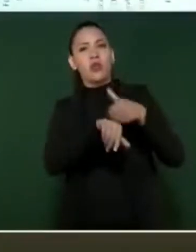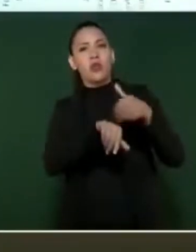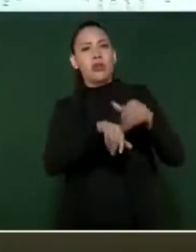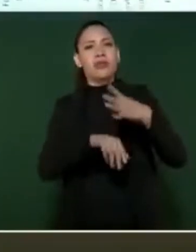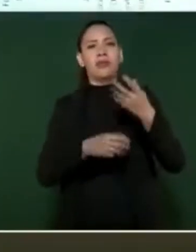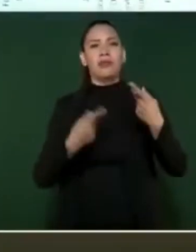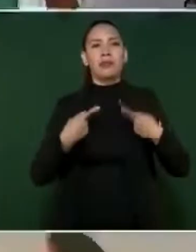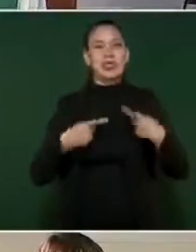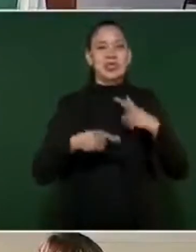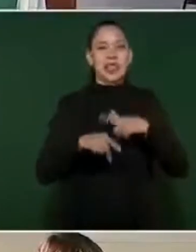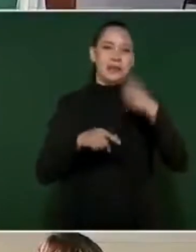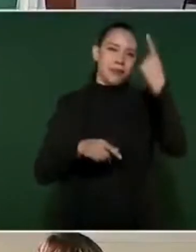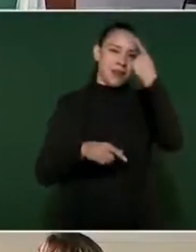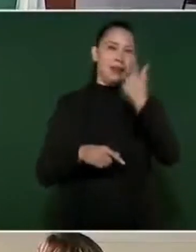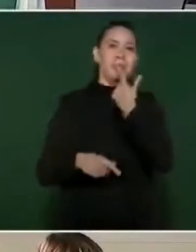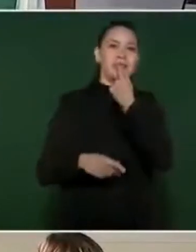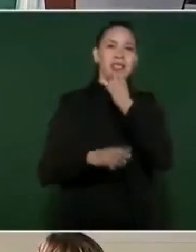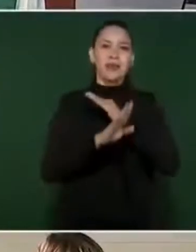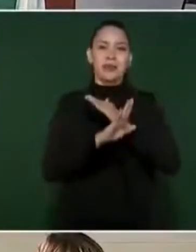Federación?